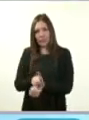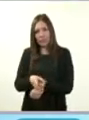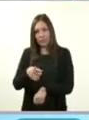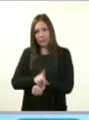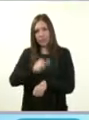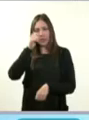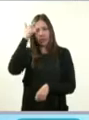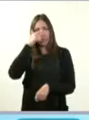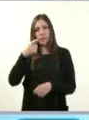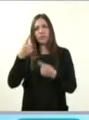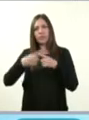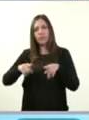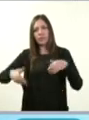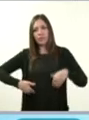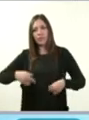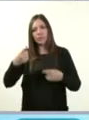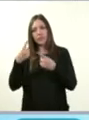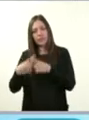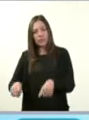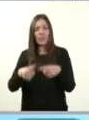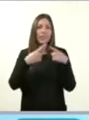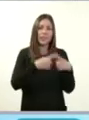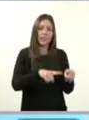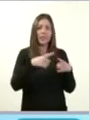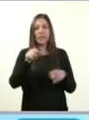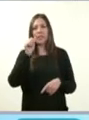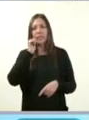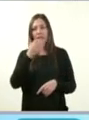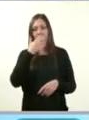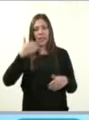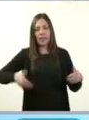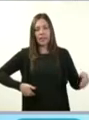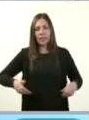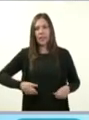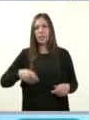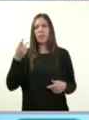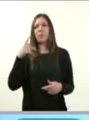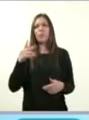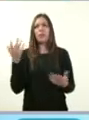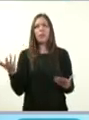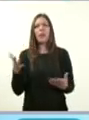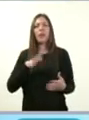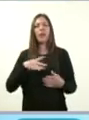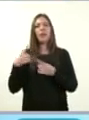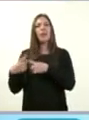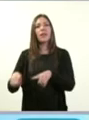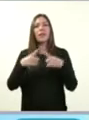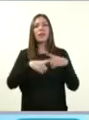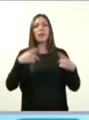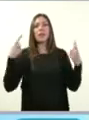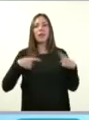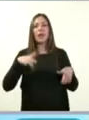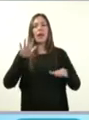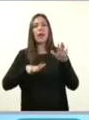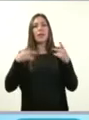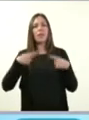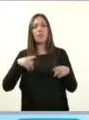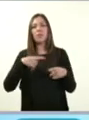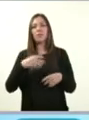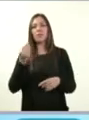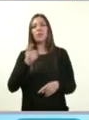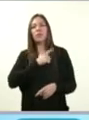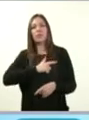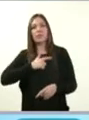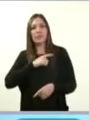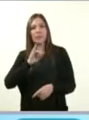claro. Cada función es diferente, bueno, como suele ser el teatro, pero es que porque varía con el público. A veces tenemos un público que responde mucho, a